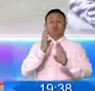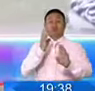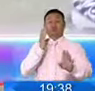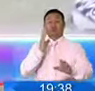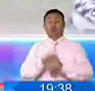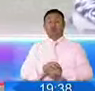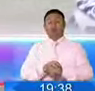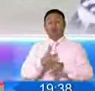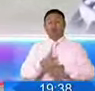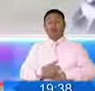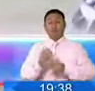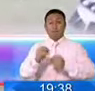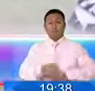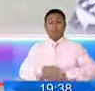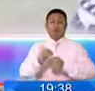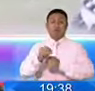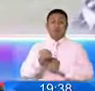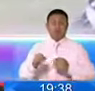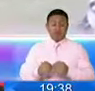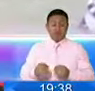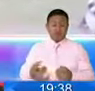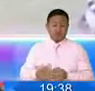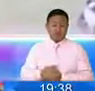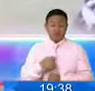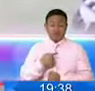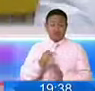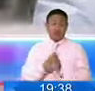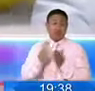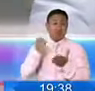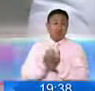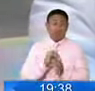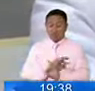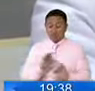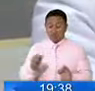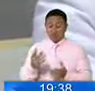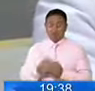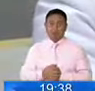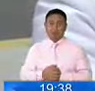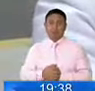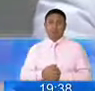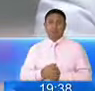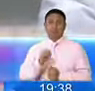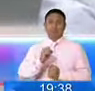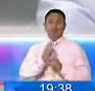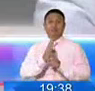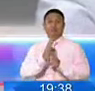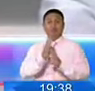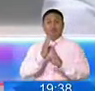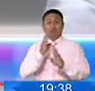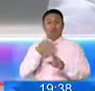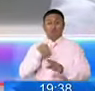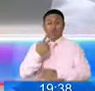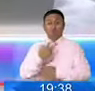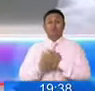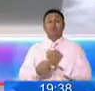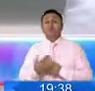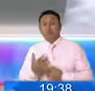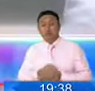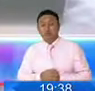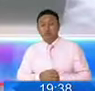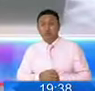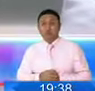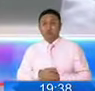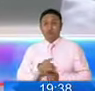está con lo que da y no da la carta andina a los que no tenemos pasaporte. Bastante fuerte, y que la cola está bastante fuerte, y uno con niños, yo juraba